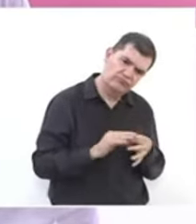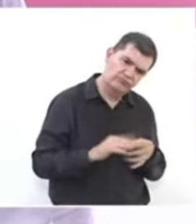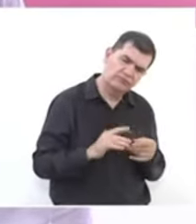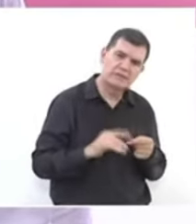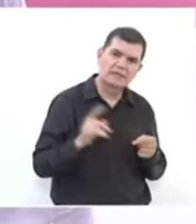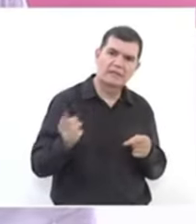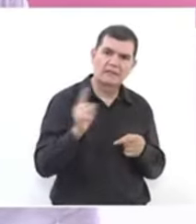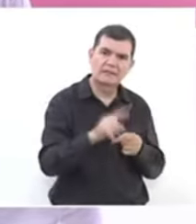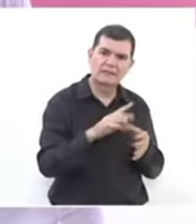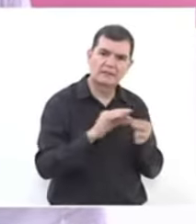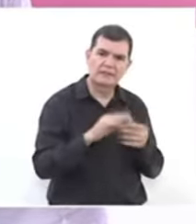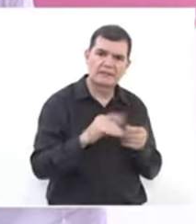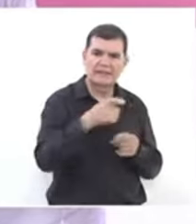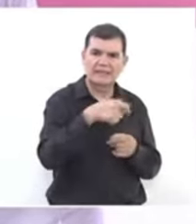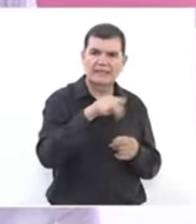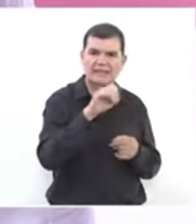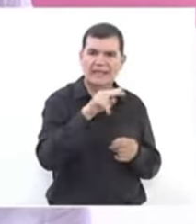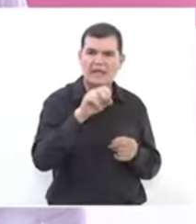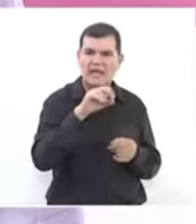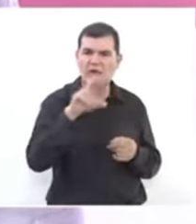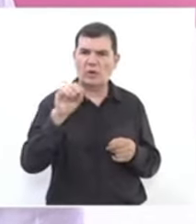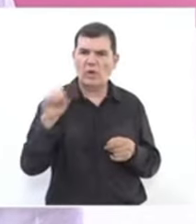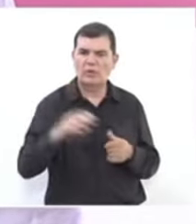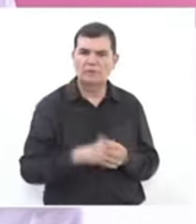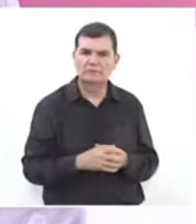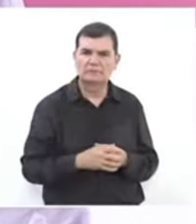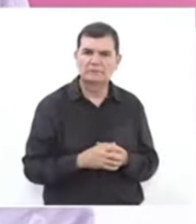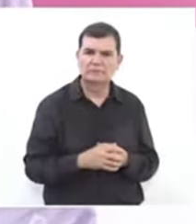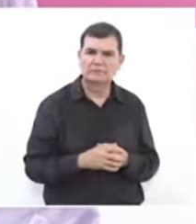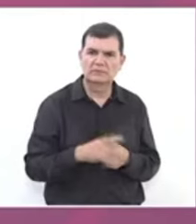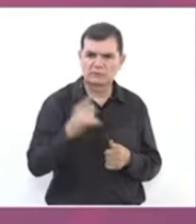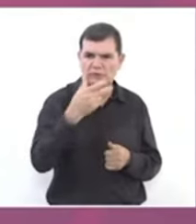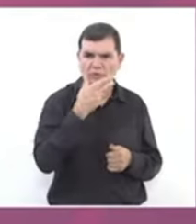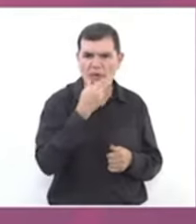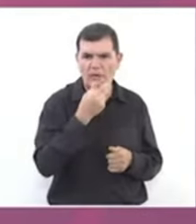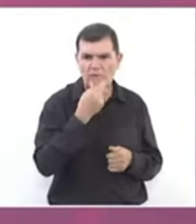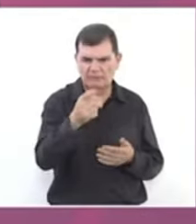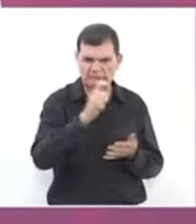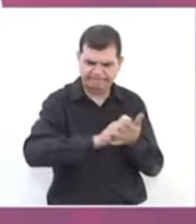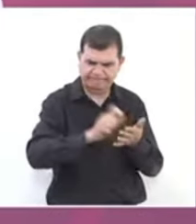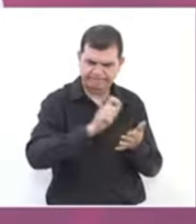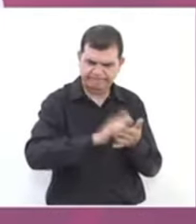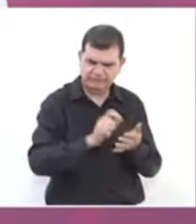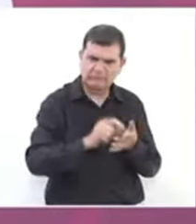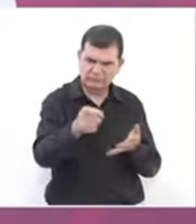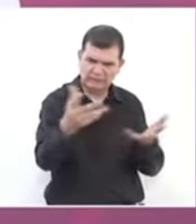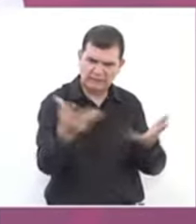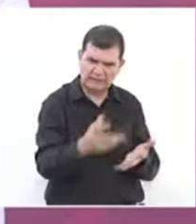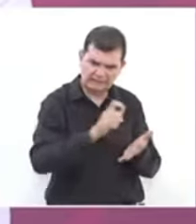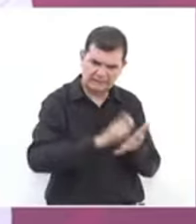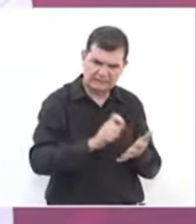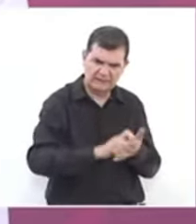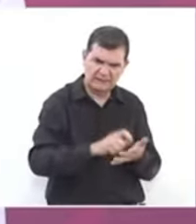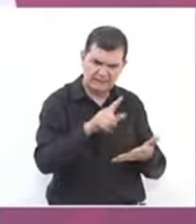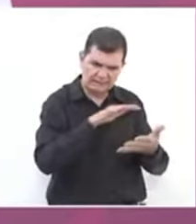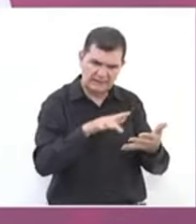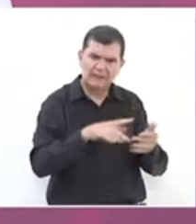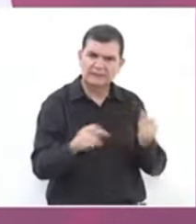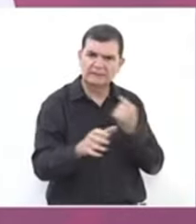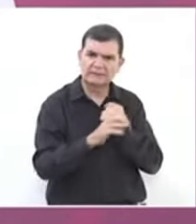Suscríbete Andrés al canal, es completamente gratis. Estamos detrás de la noticia. De letras, los últimos días del presidente